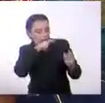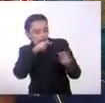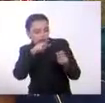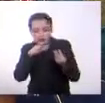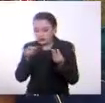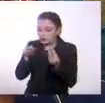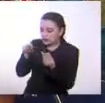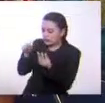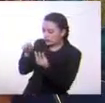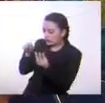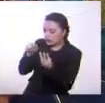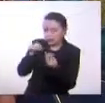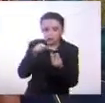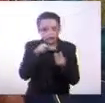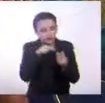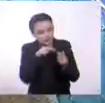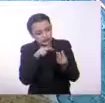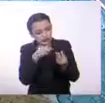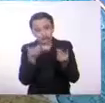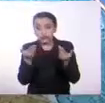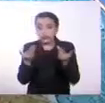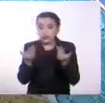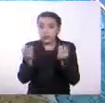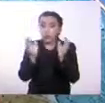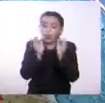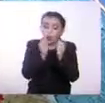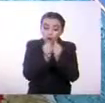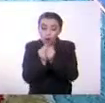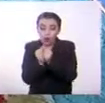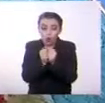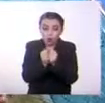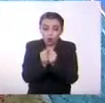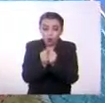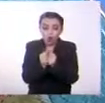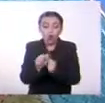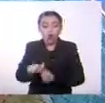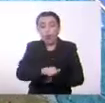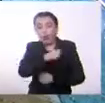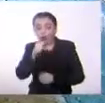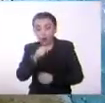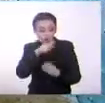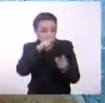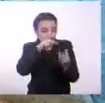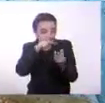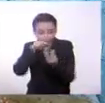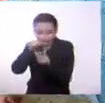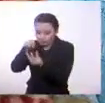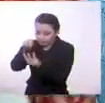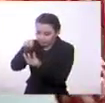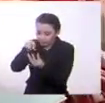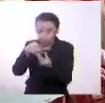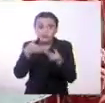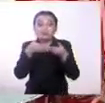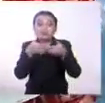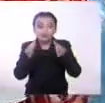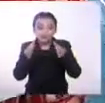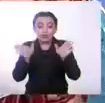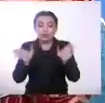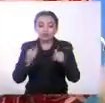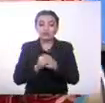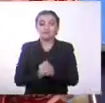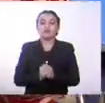Por ejemplo, en este caso, podrían ser diferentes, es que tú eres un hombre y yo soy una